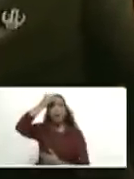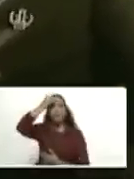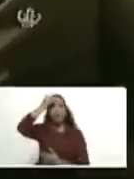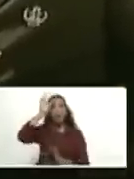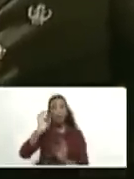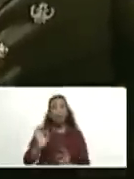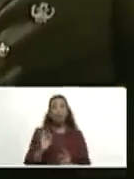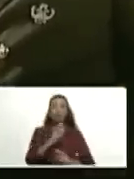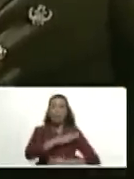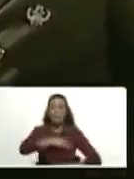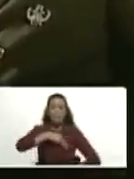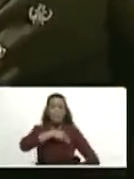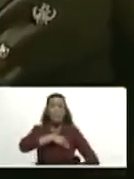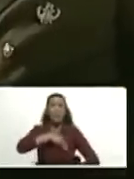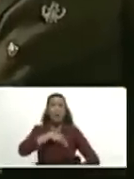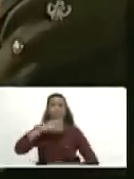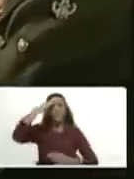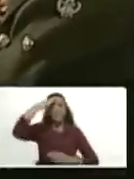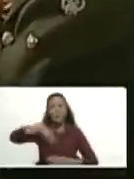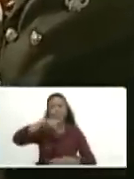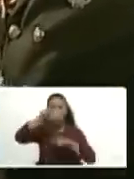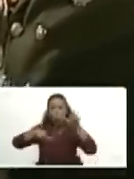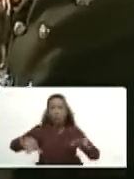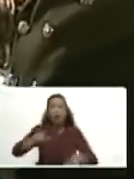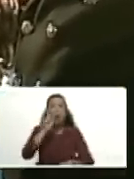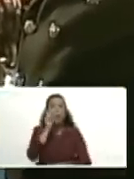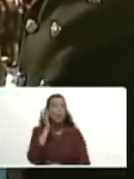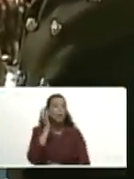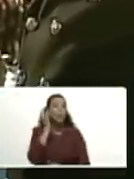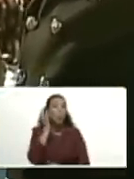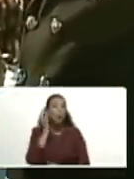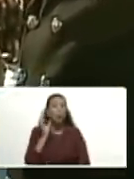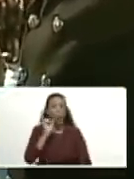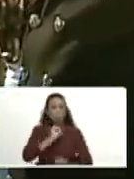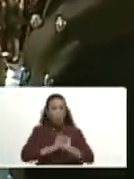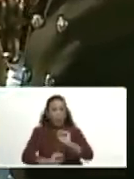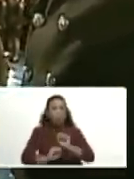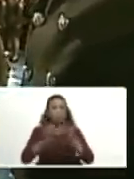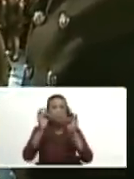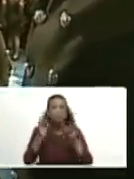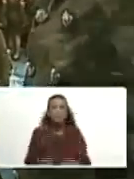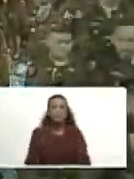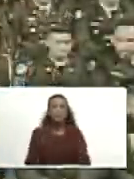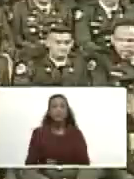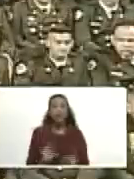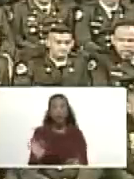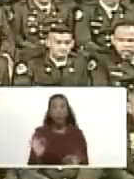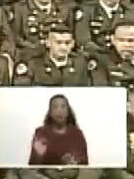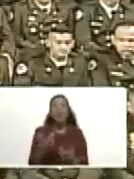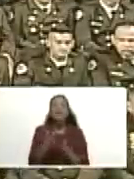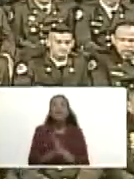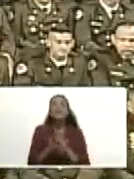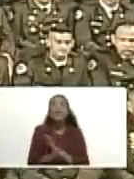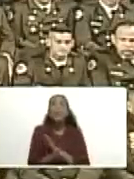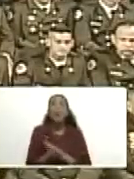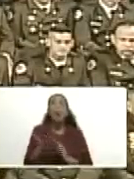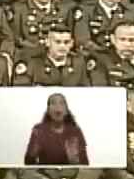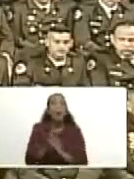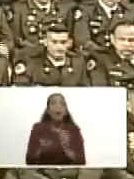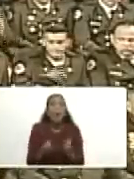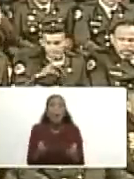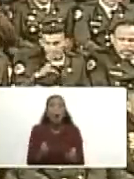además de moral a nuestros soldados y soldadas, la moral combativa que es Al final, la que define cualquier combate,